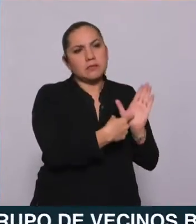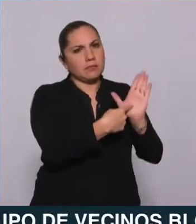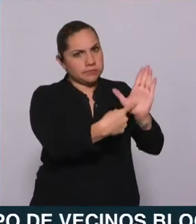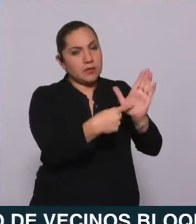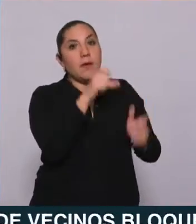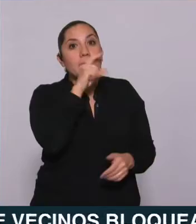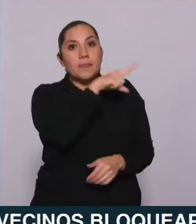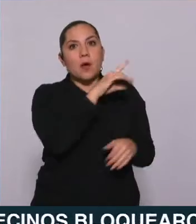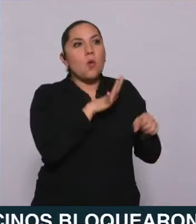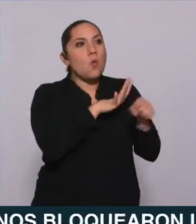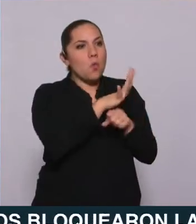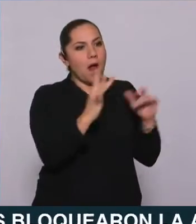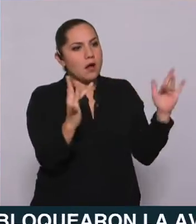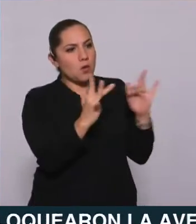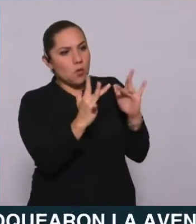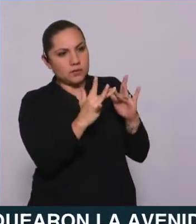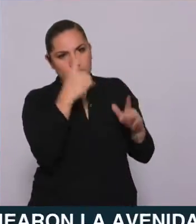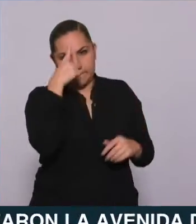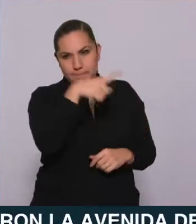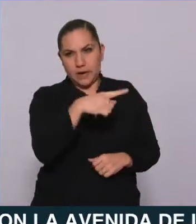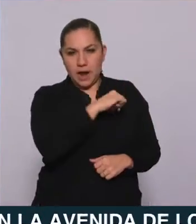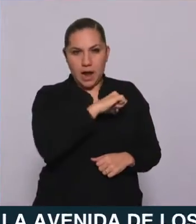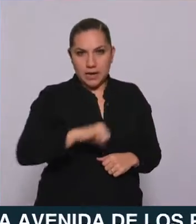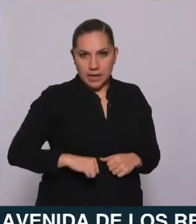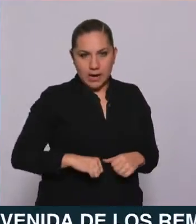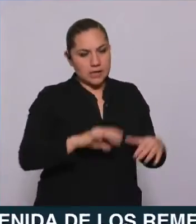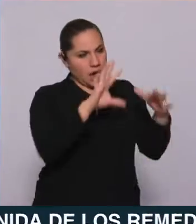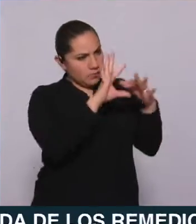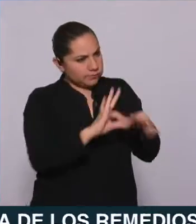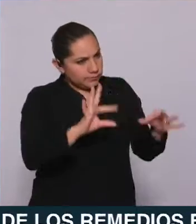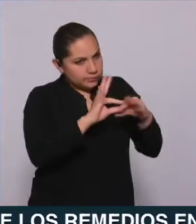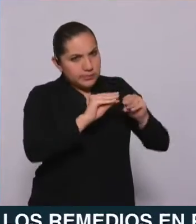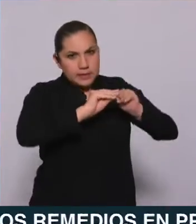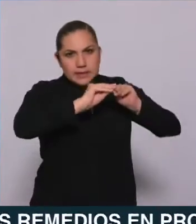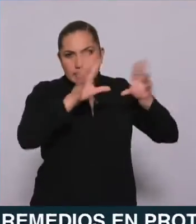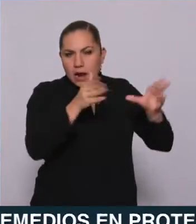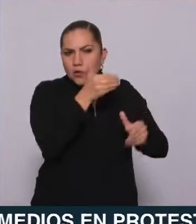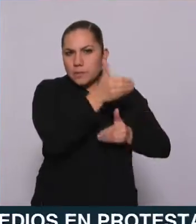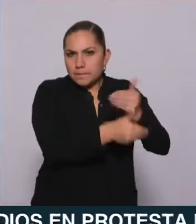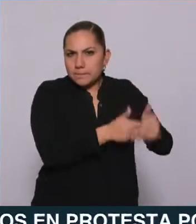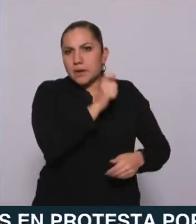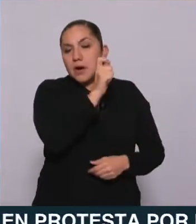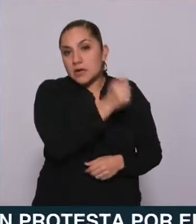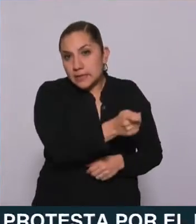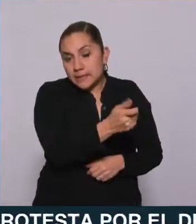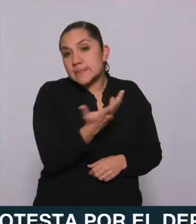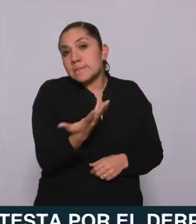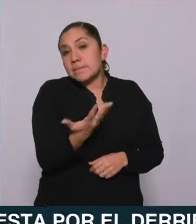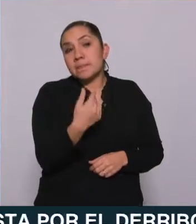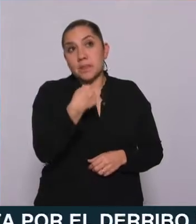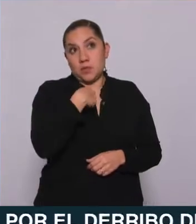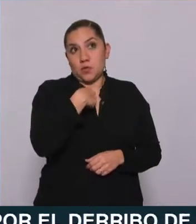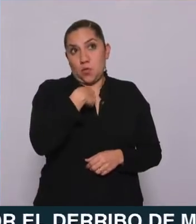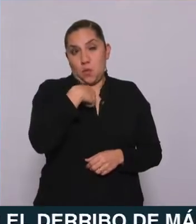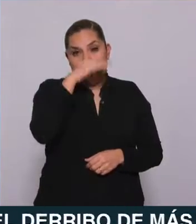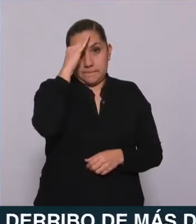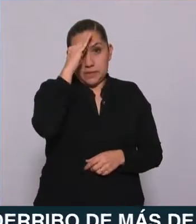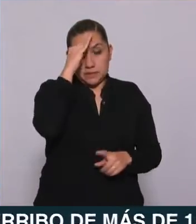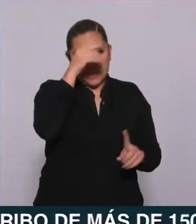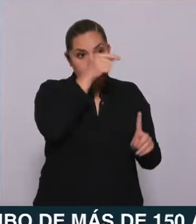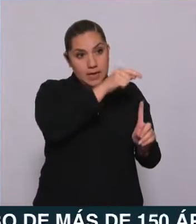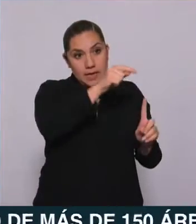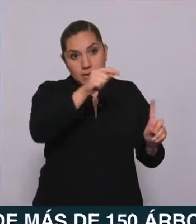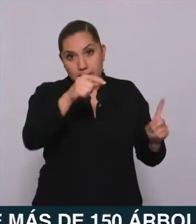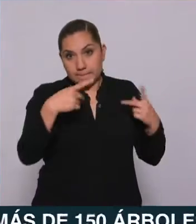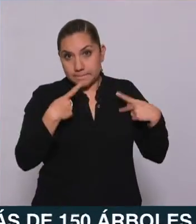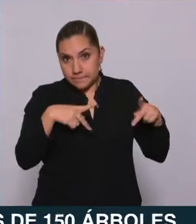autoridades locales. Eso también es muy importante. Y yo no despreciaría el ejercicio de estas figuras, si bien ya no